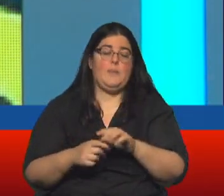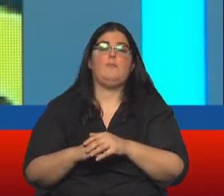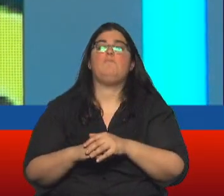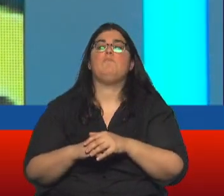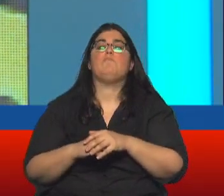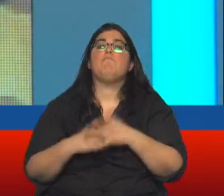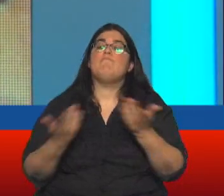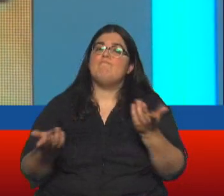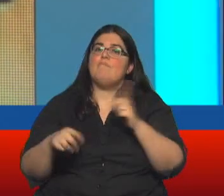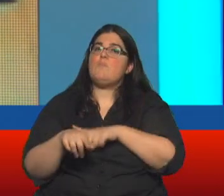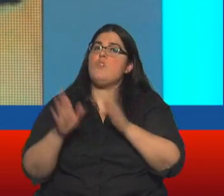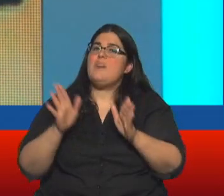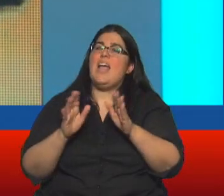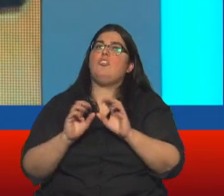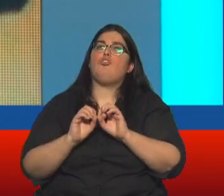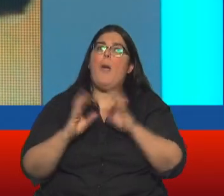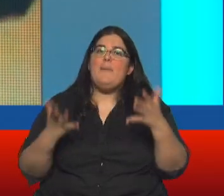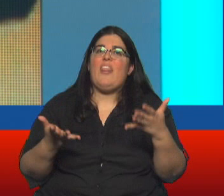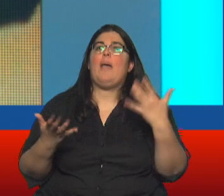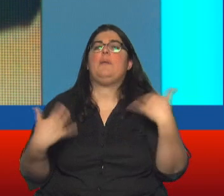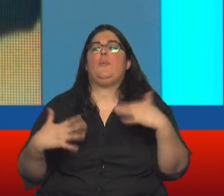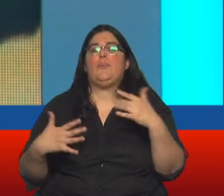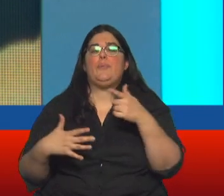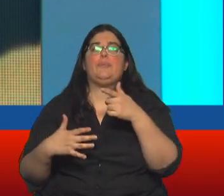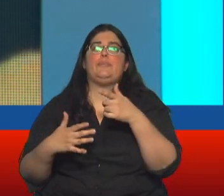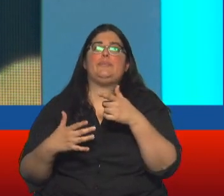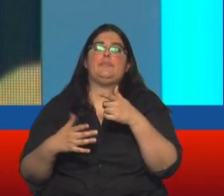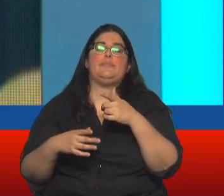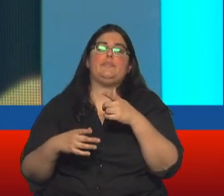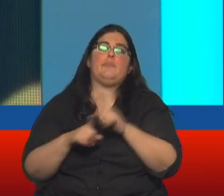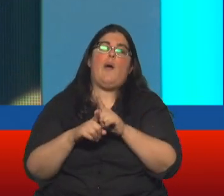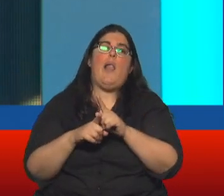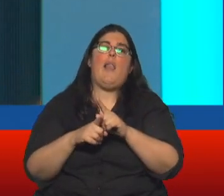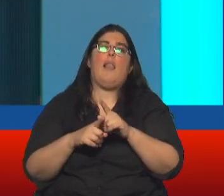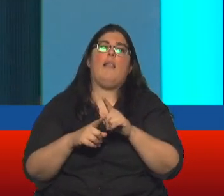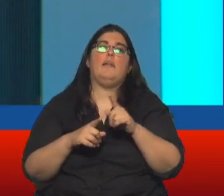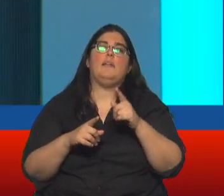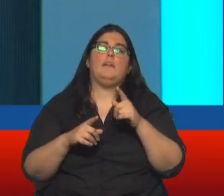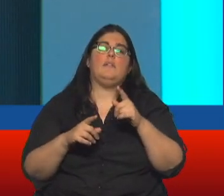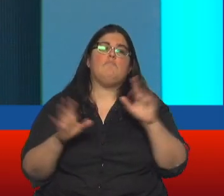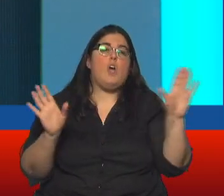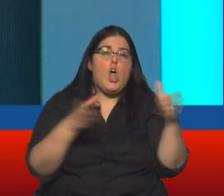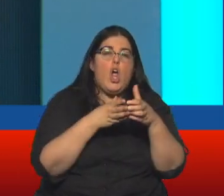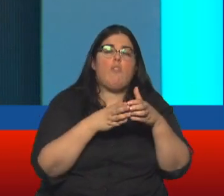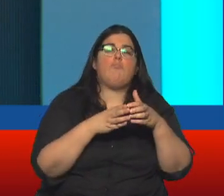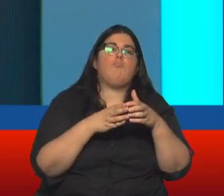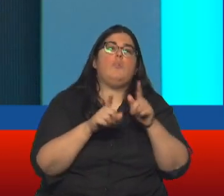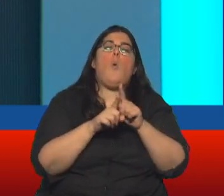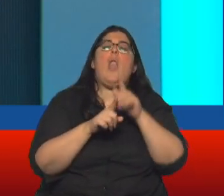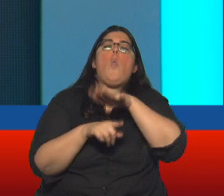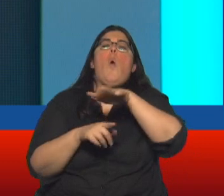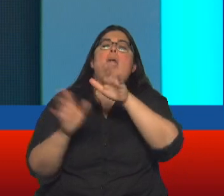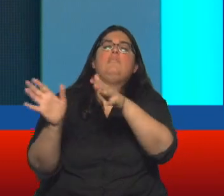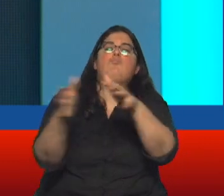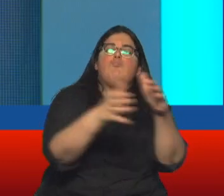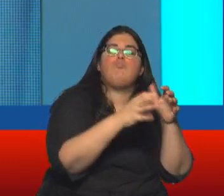existiendo epidemia, todo lugar de encuentro colectivo camina a ser regulado con este tipo de restricciones, ¿no?